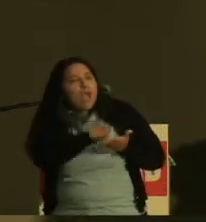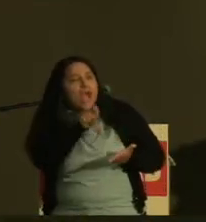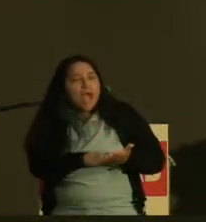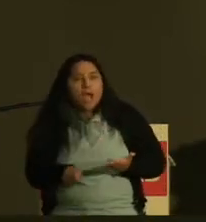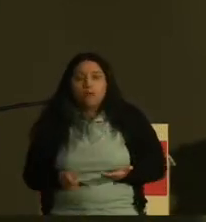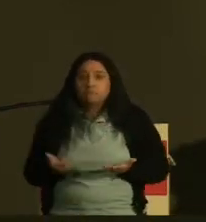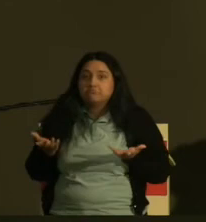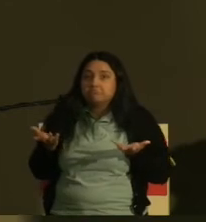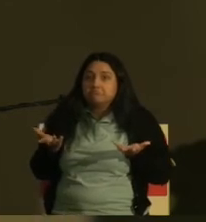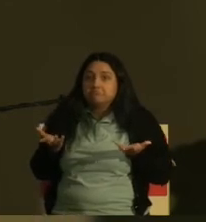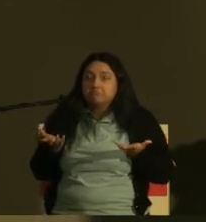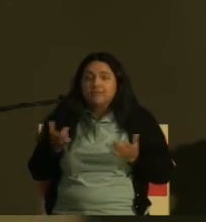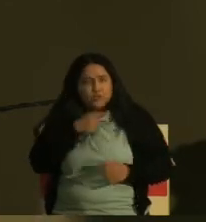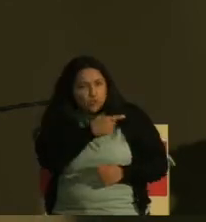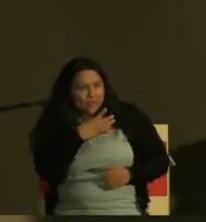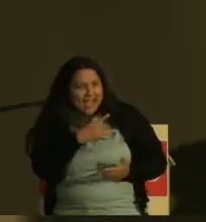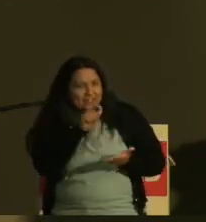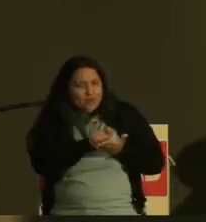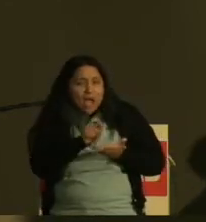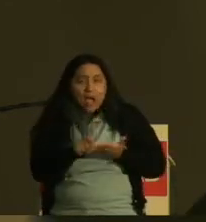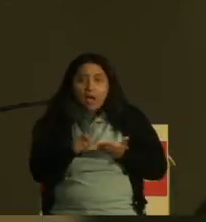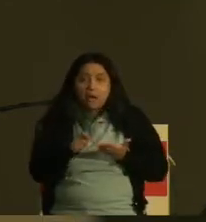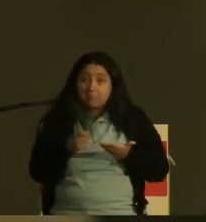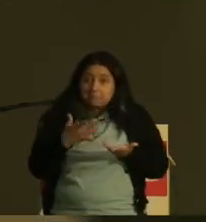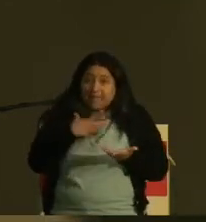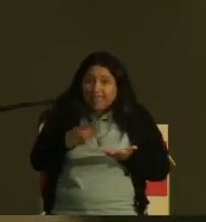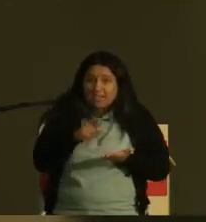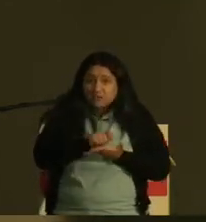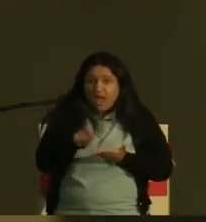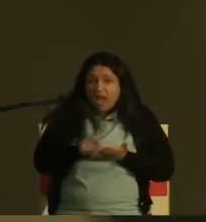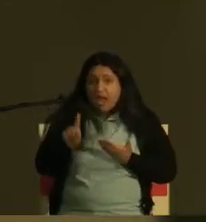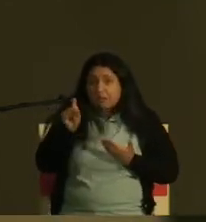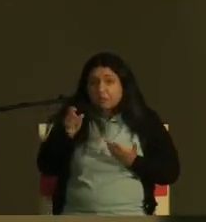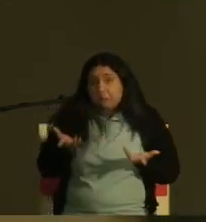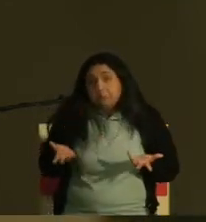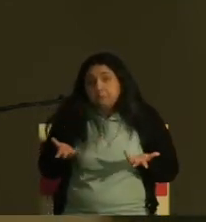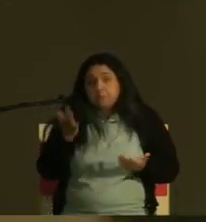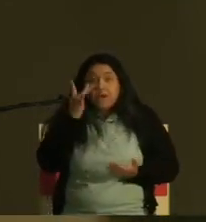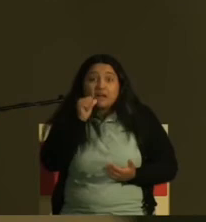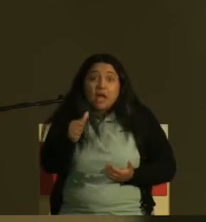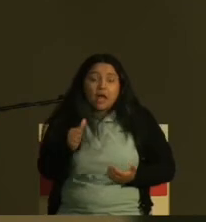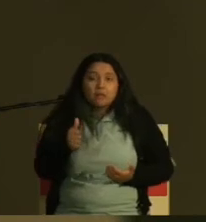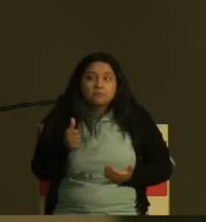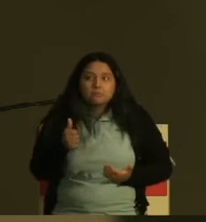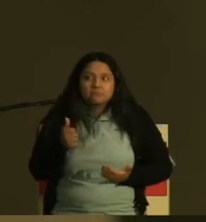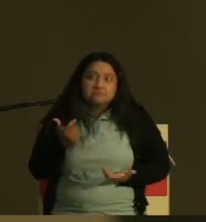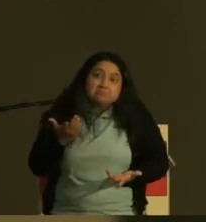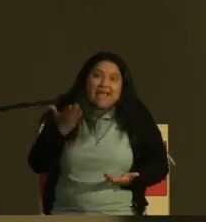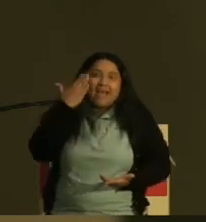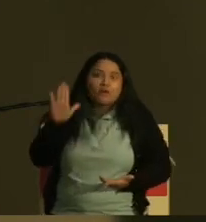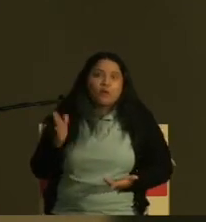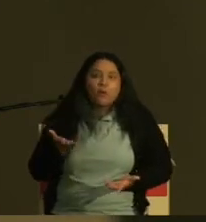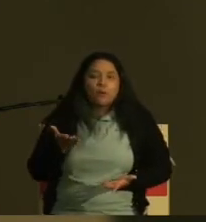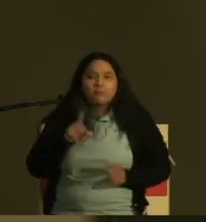¿Te gusta escribir? ¿No? ¿A ti te gusta escribir? ¿Escribir? ¿No? No sé, más allá.